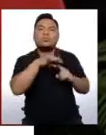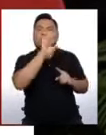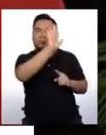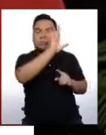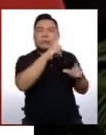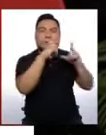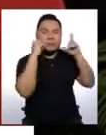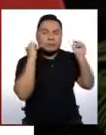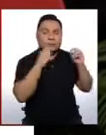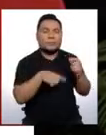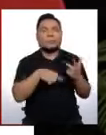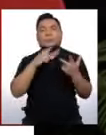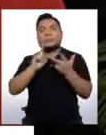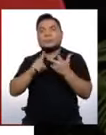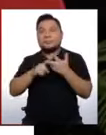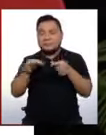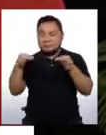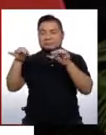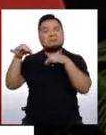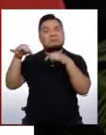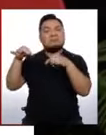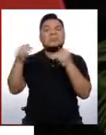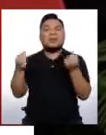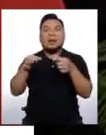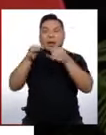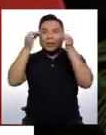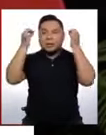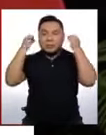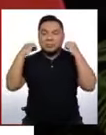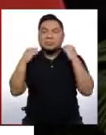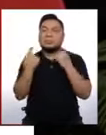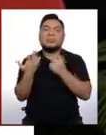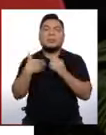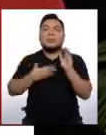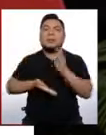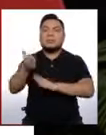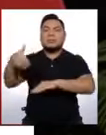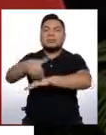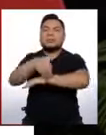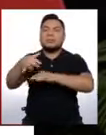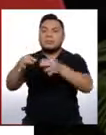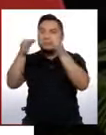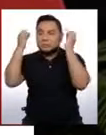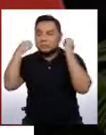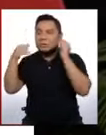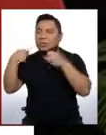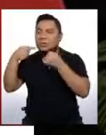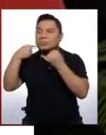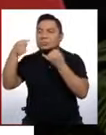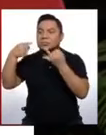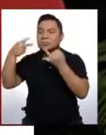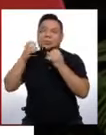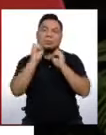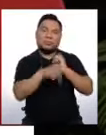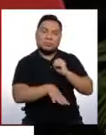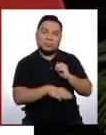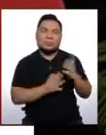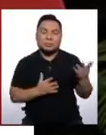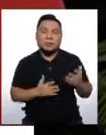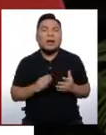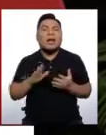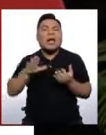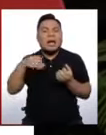hay estas que son para uso común para salir y es que en la que usamos normalmente hay de